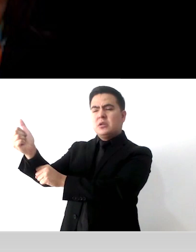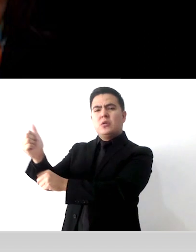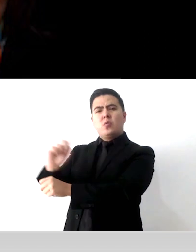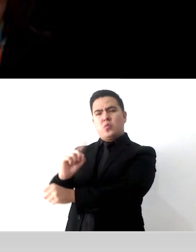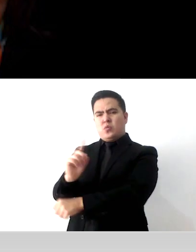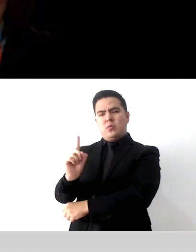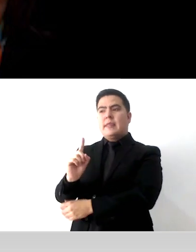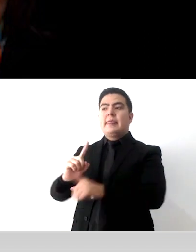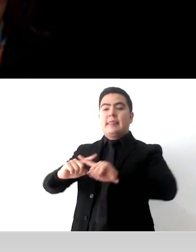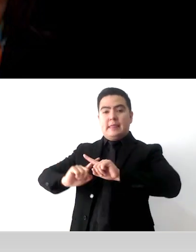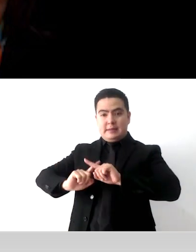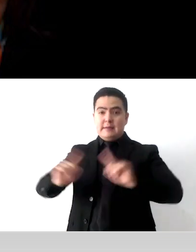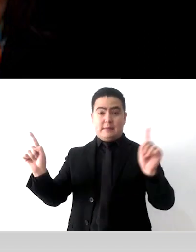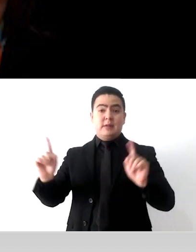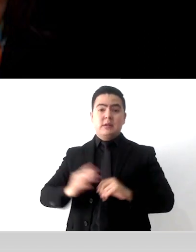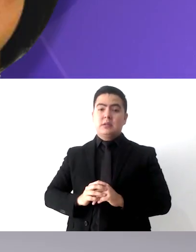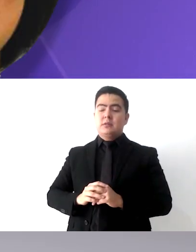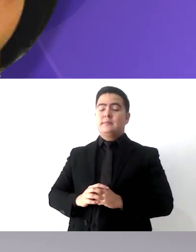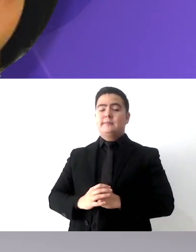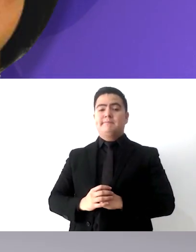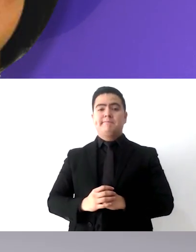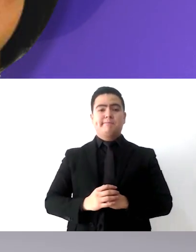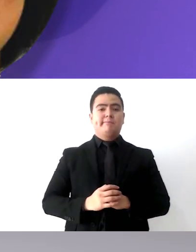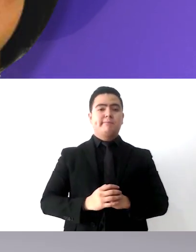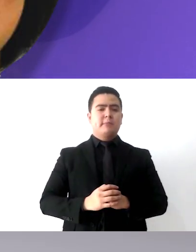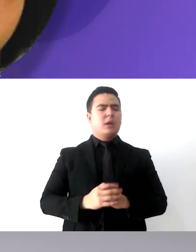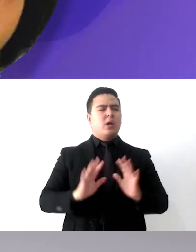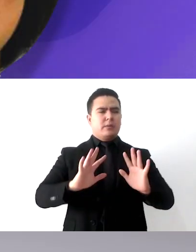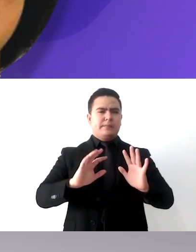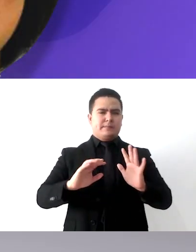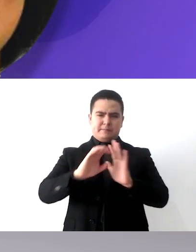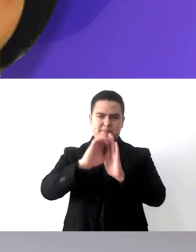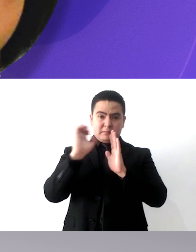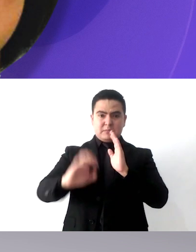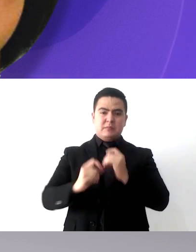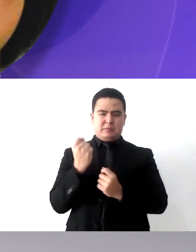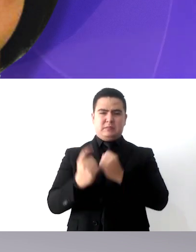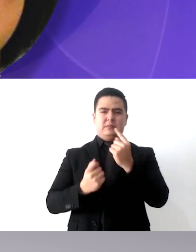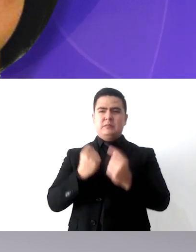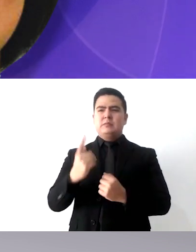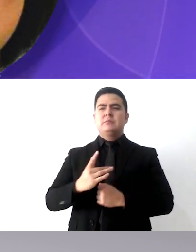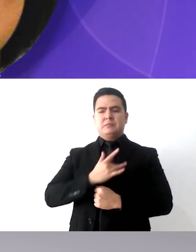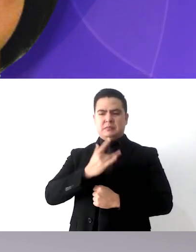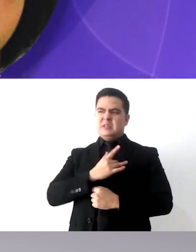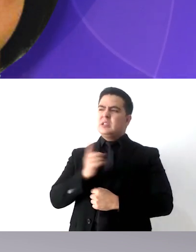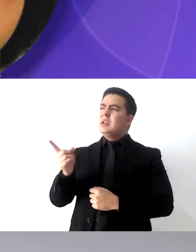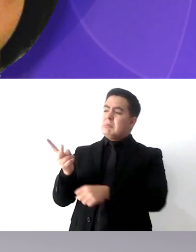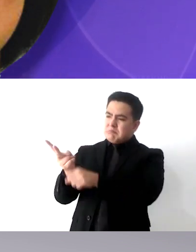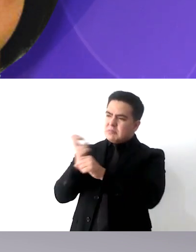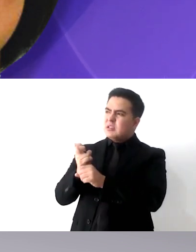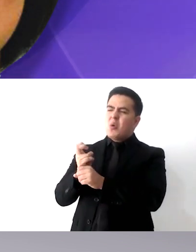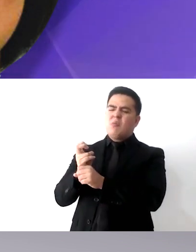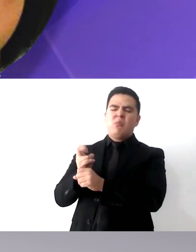ser muy sutil, no todo es violencia política. Así ¿no? es. Por ejemplo, la invisibilización, es decir, claro, no te tomo en cuenta. Así es.